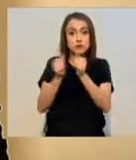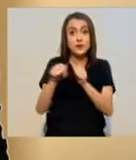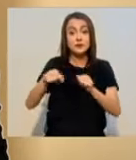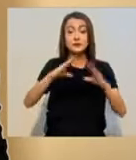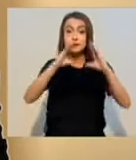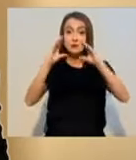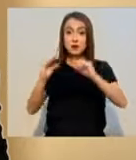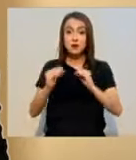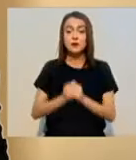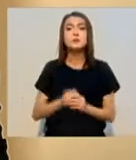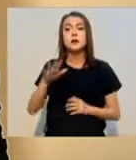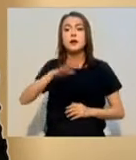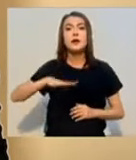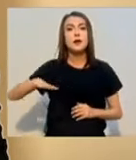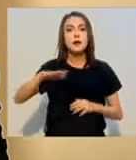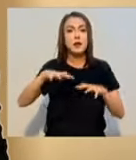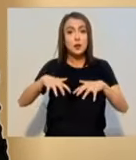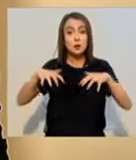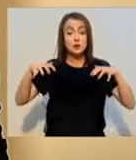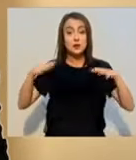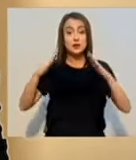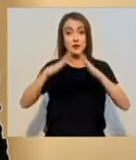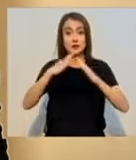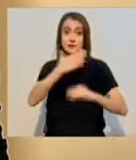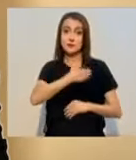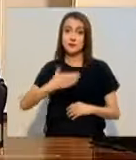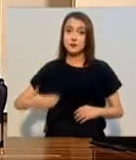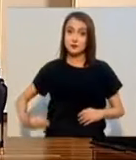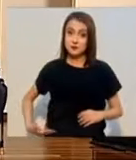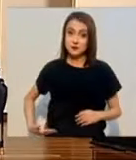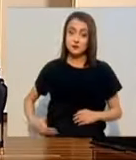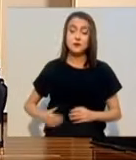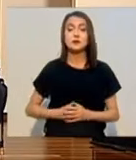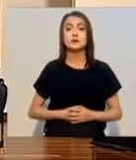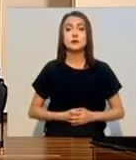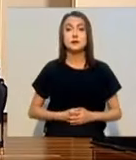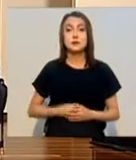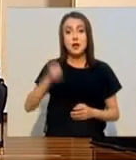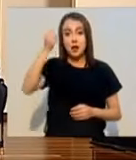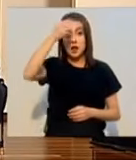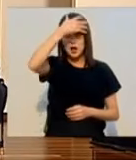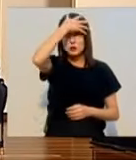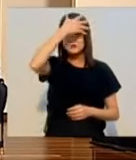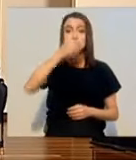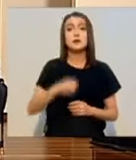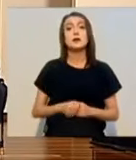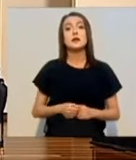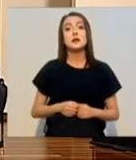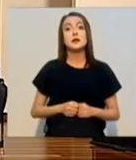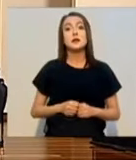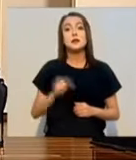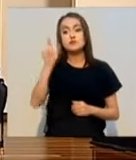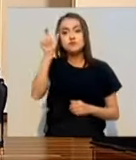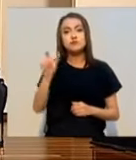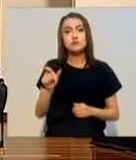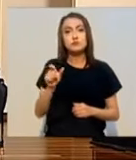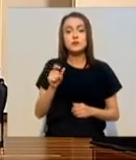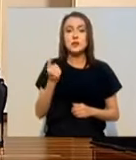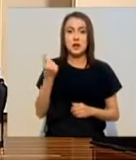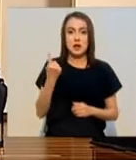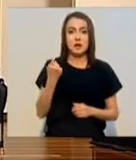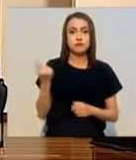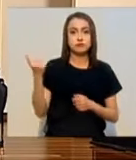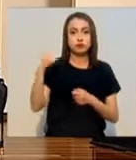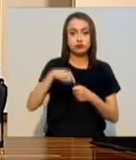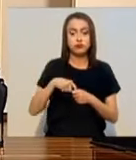esta tarde aquí en el auditorio de Casa Presidencial, al presidente de la República, don Carlos Alvarado Quesada, quien se acaba recién